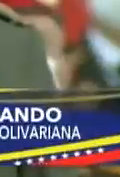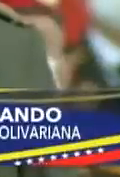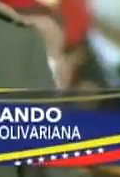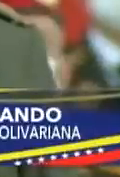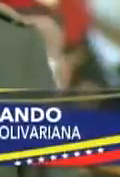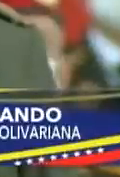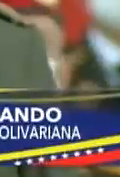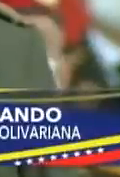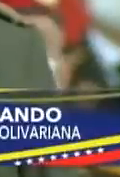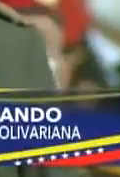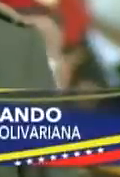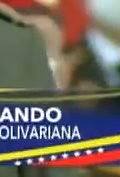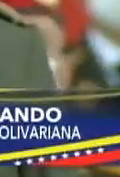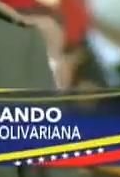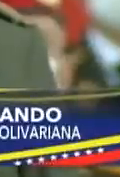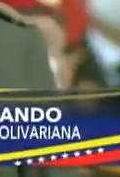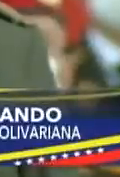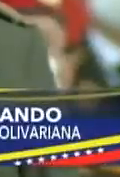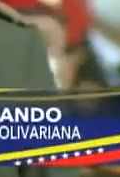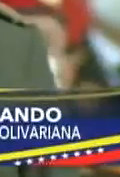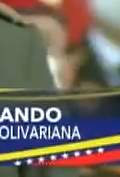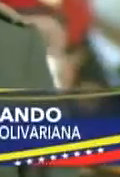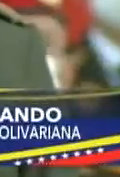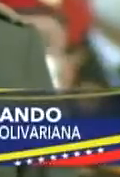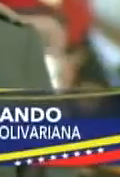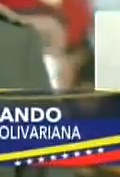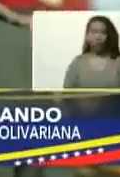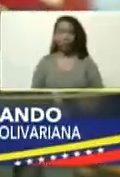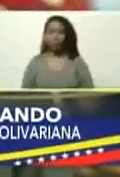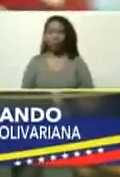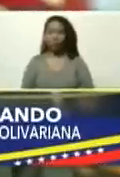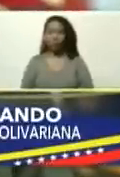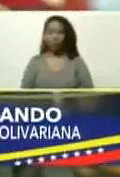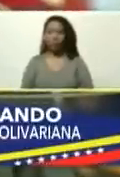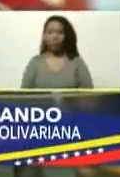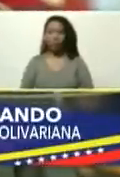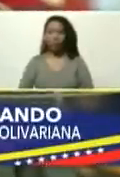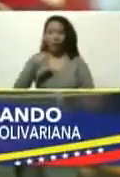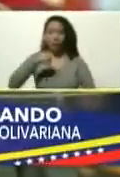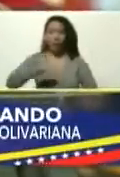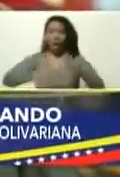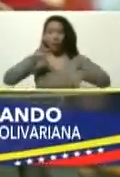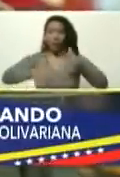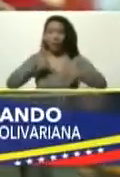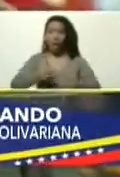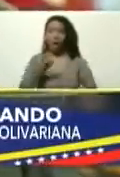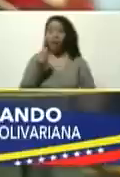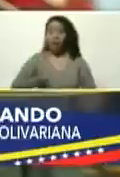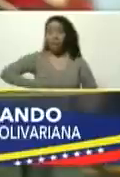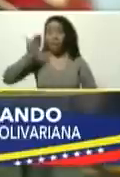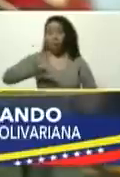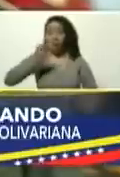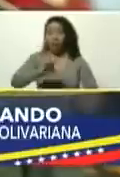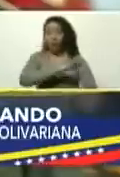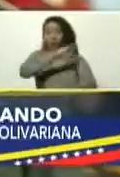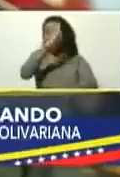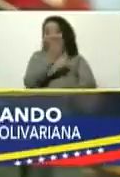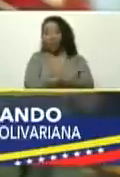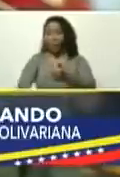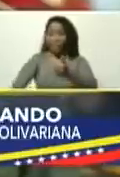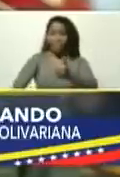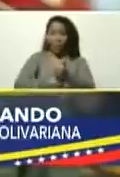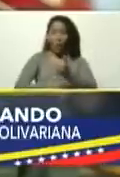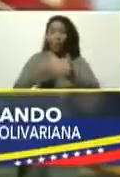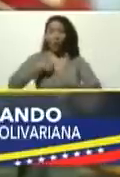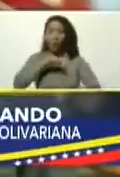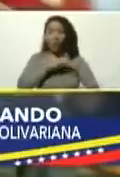Correcto. Este es un acto muy importante para el fortalecimiento de toda